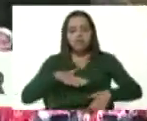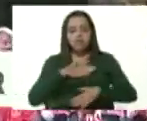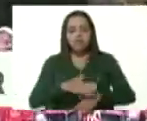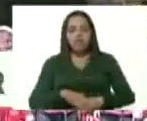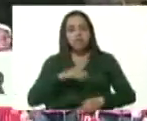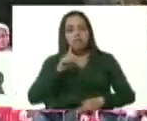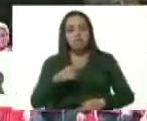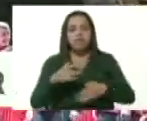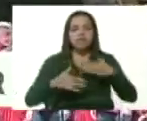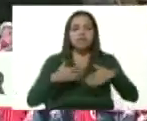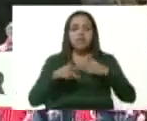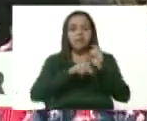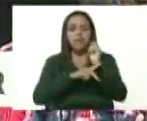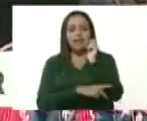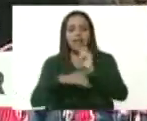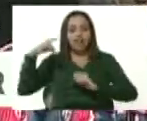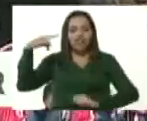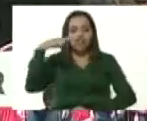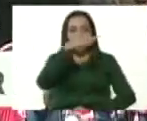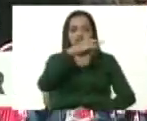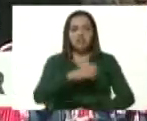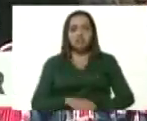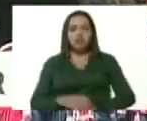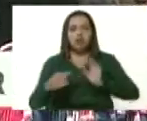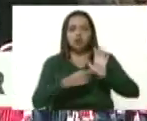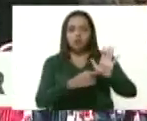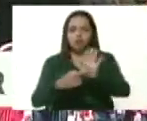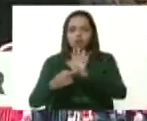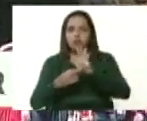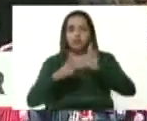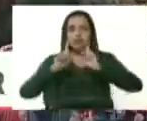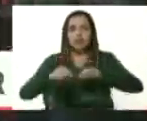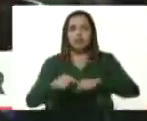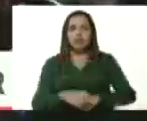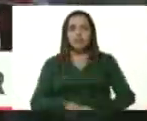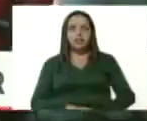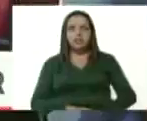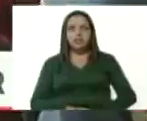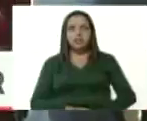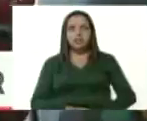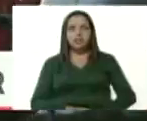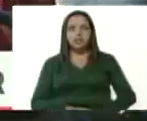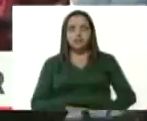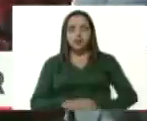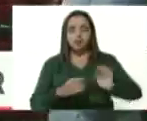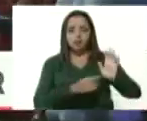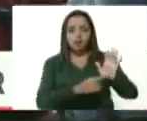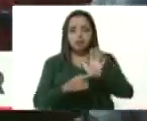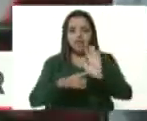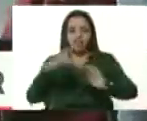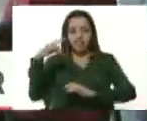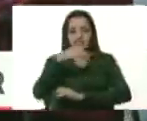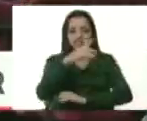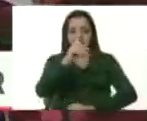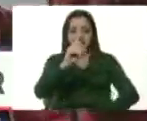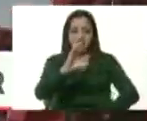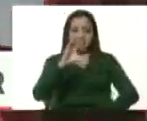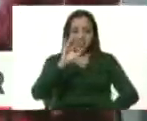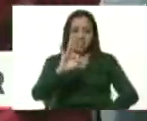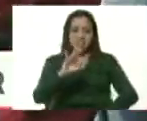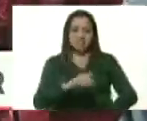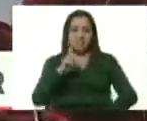mecánicas, parque de aviones, una muestra también de DC-3, aviones DC-3, también laguna